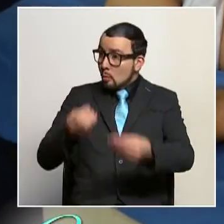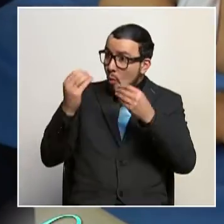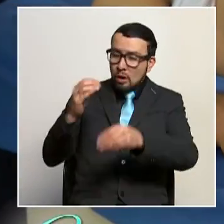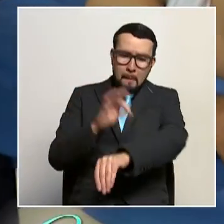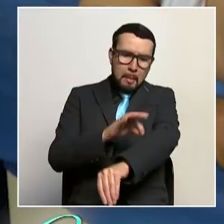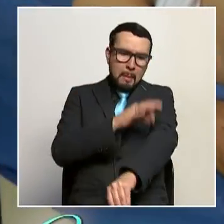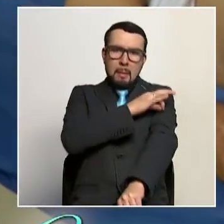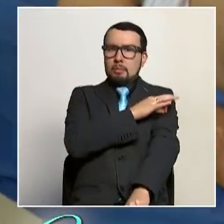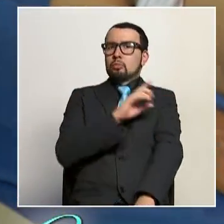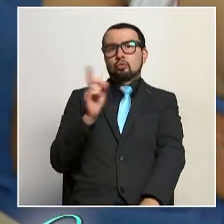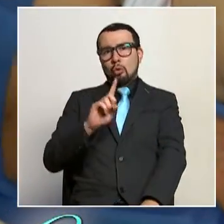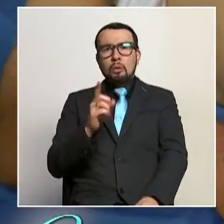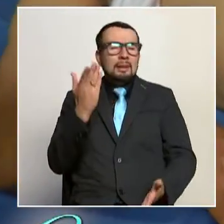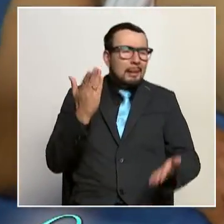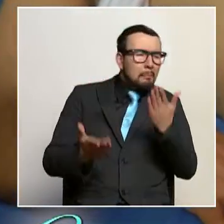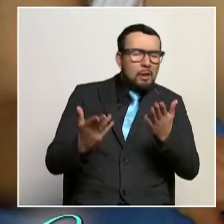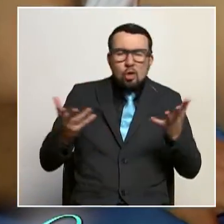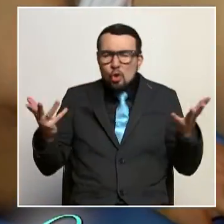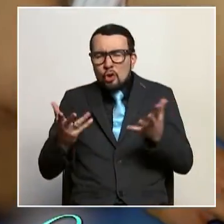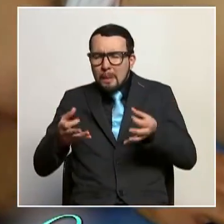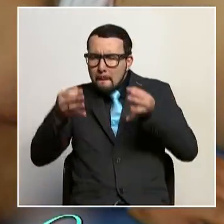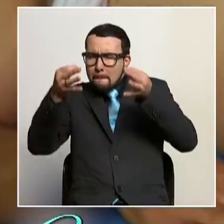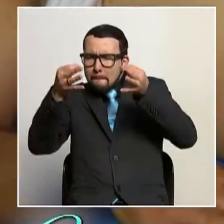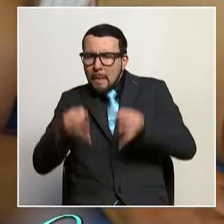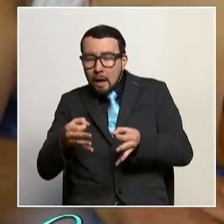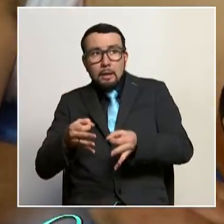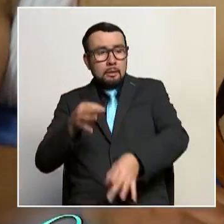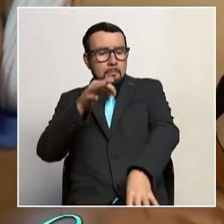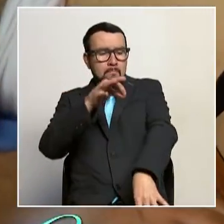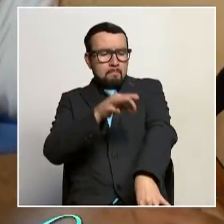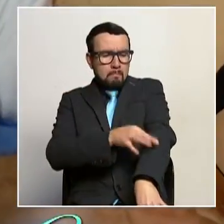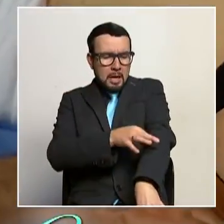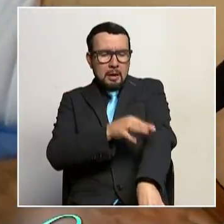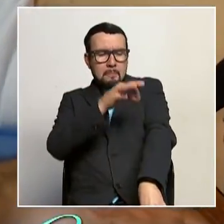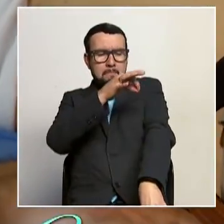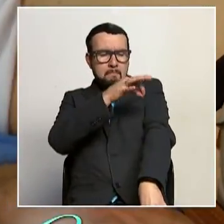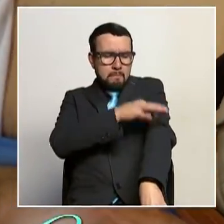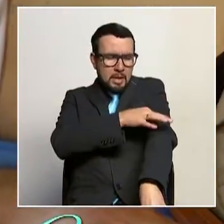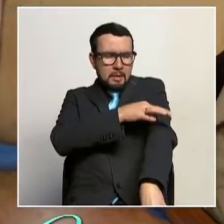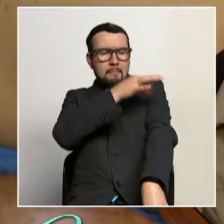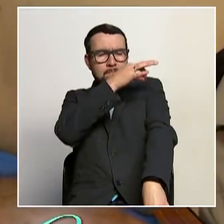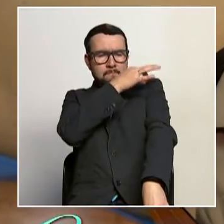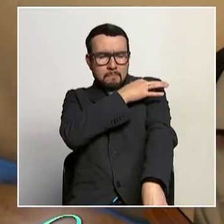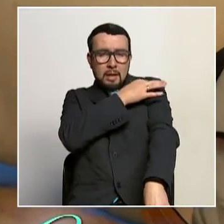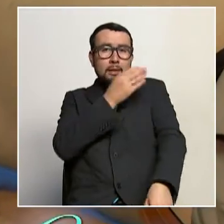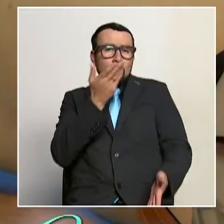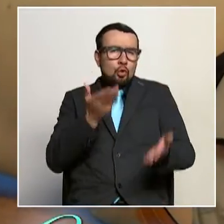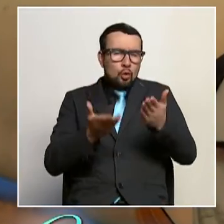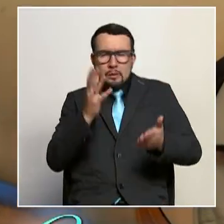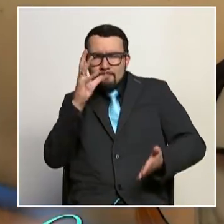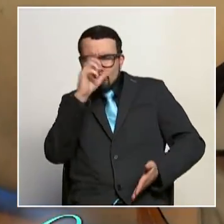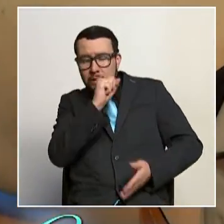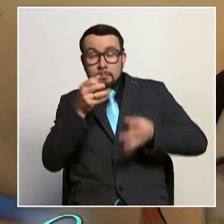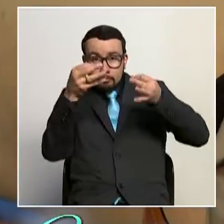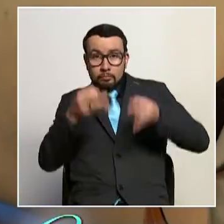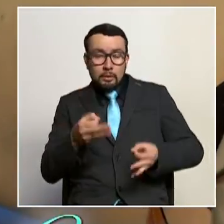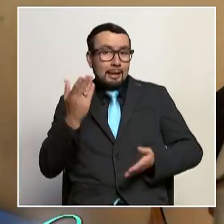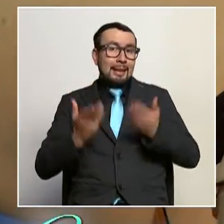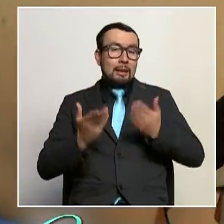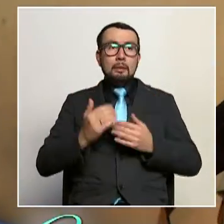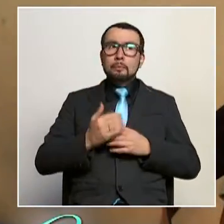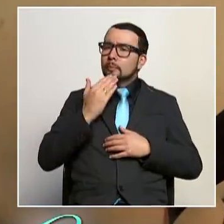se colocan. Cada punto es un resonador, tiene un nombre y una gran cantidad de funciones. Por ejemplo, en